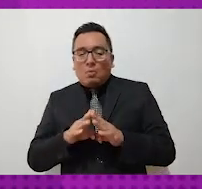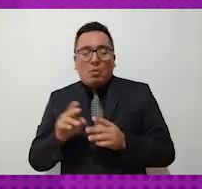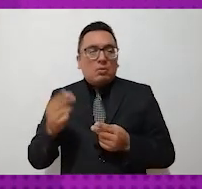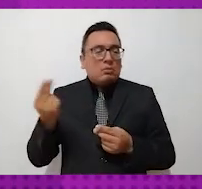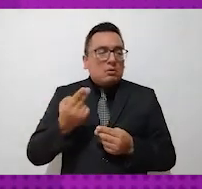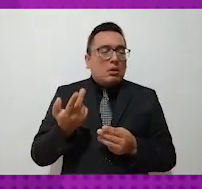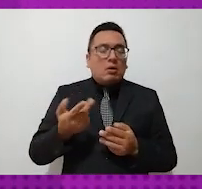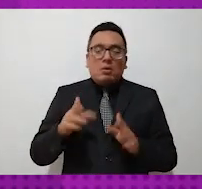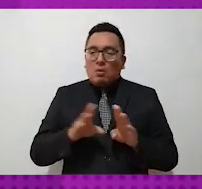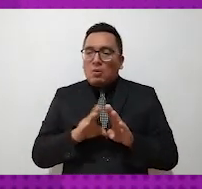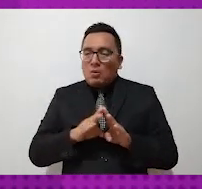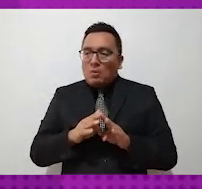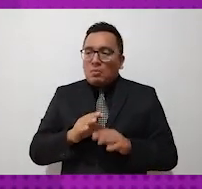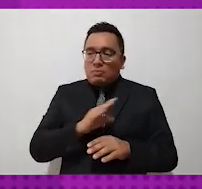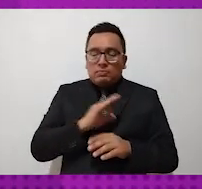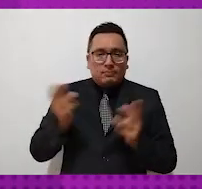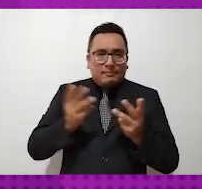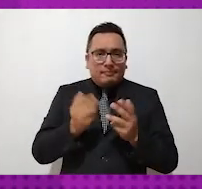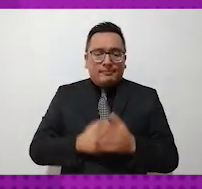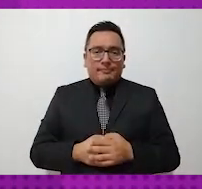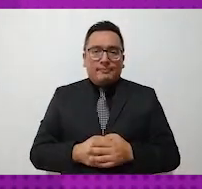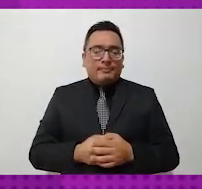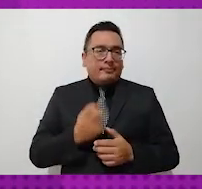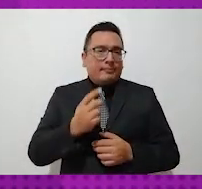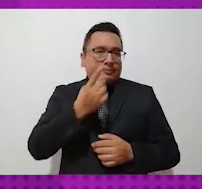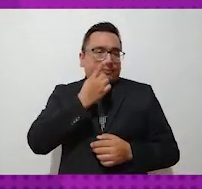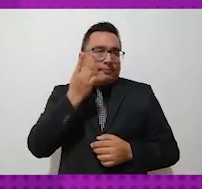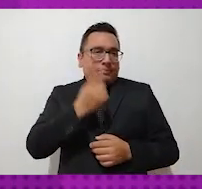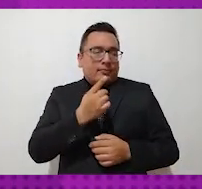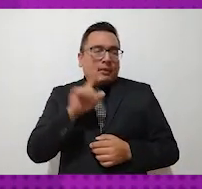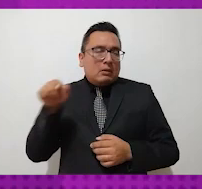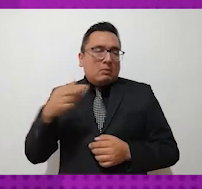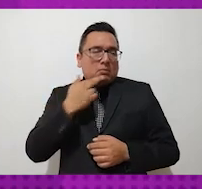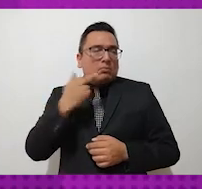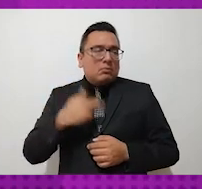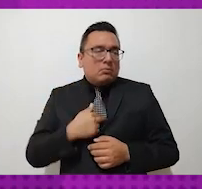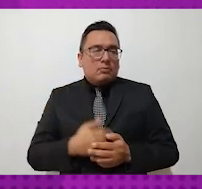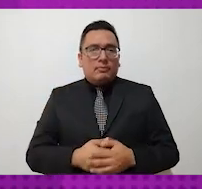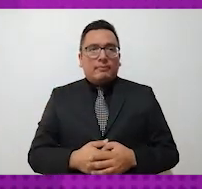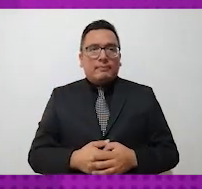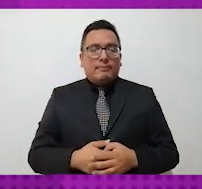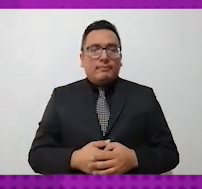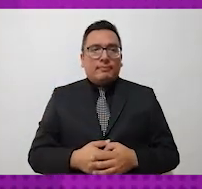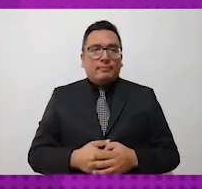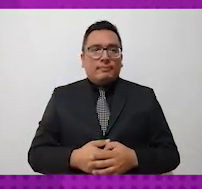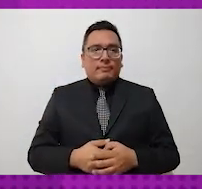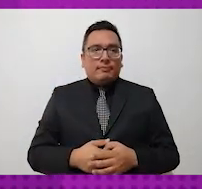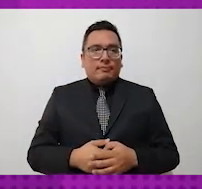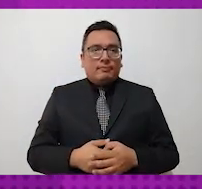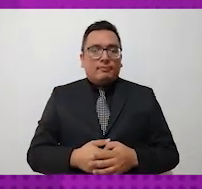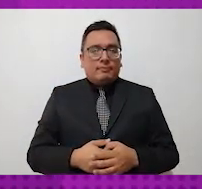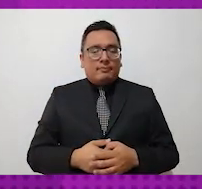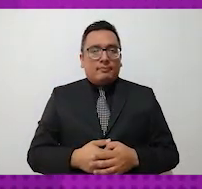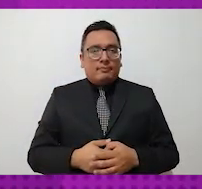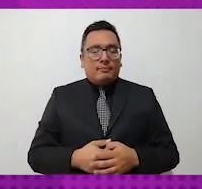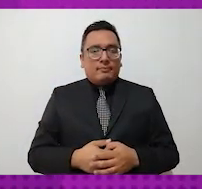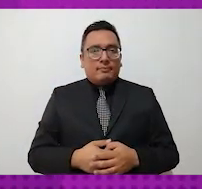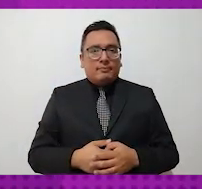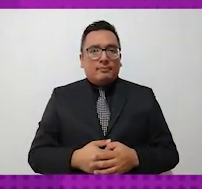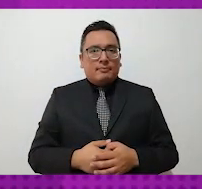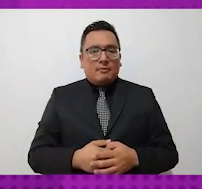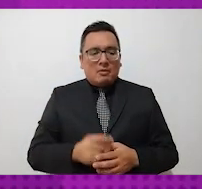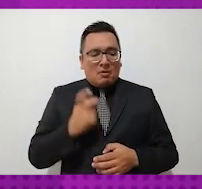se necesita y cómo lo tienes que hacer. Las denuncias se van a atender. Y se atienden con la